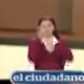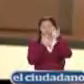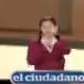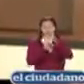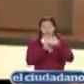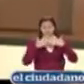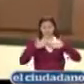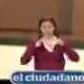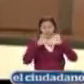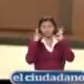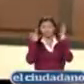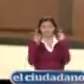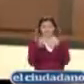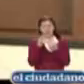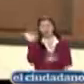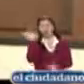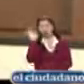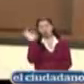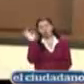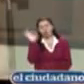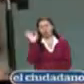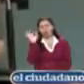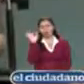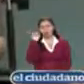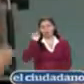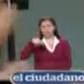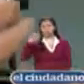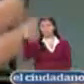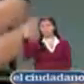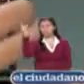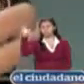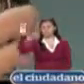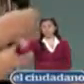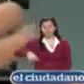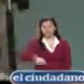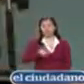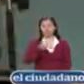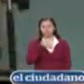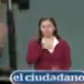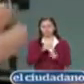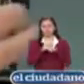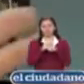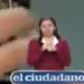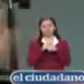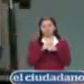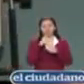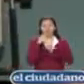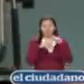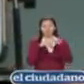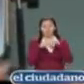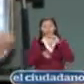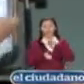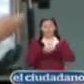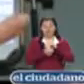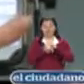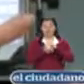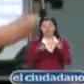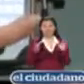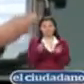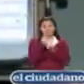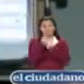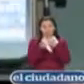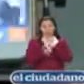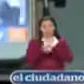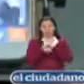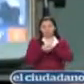un familiar o una persona que yo estoy esperando, yo puedo desde mi teléfono, mediante una clave de seguridad que solo yo